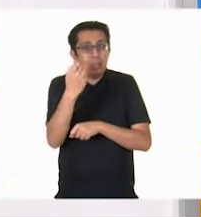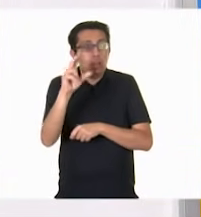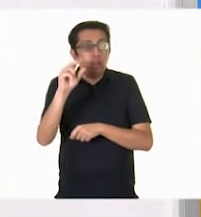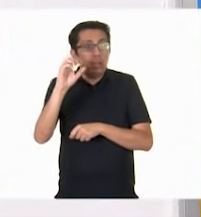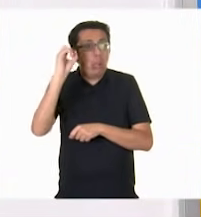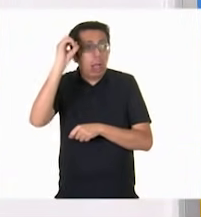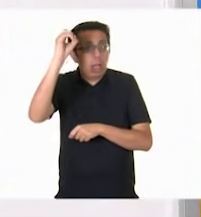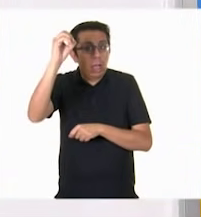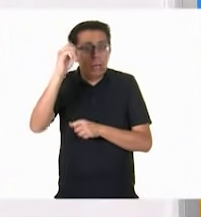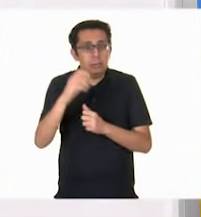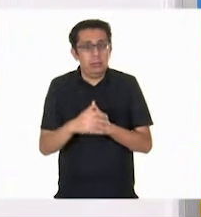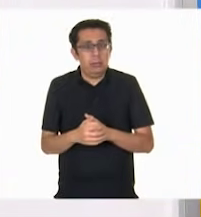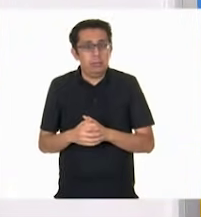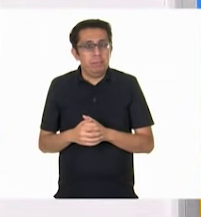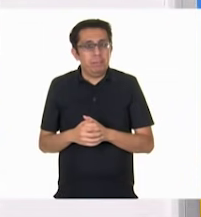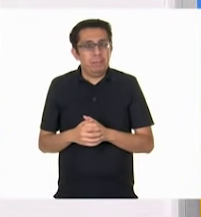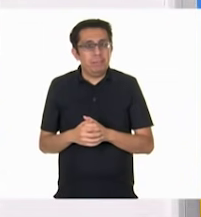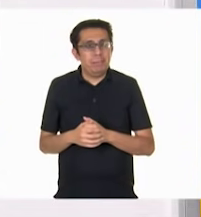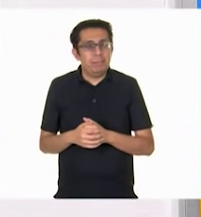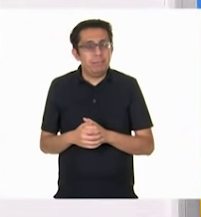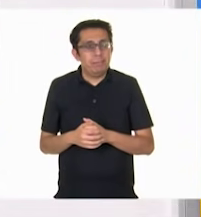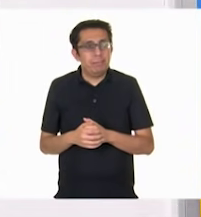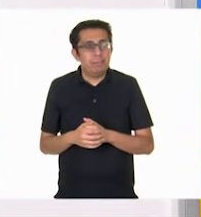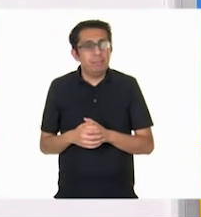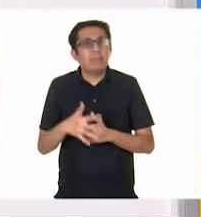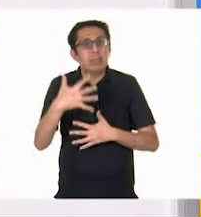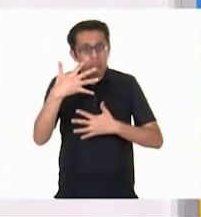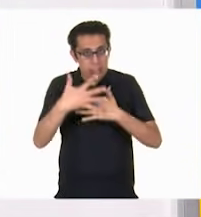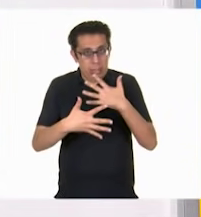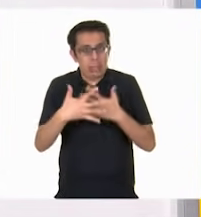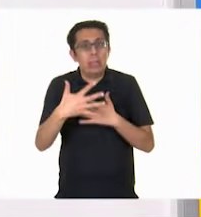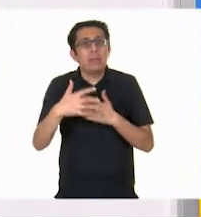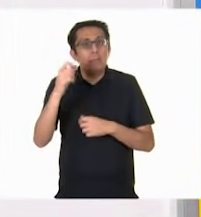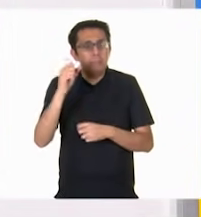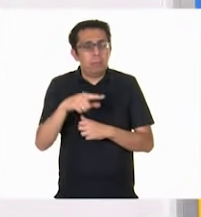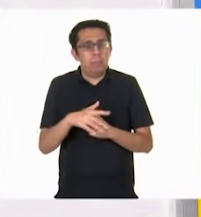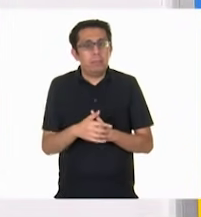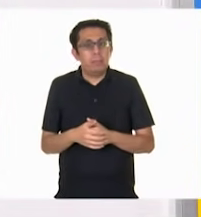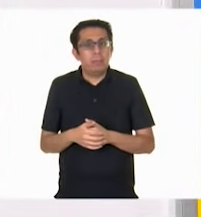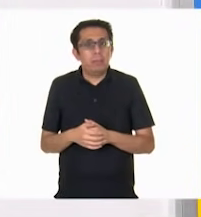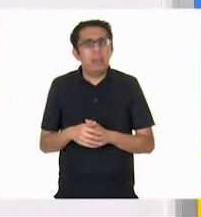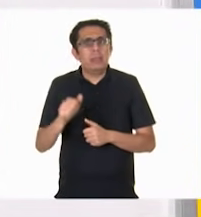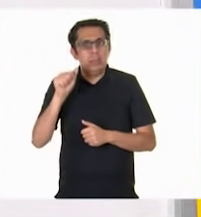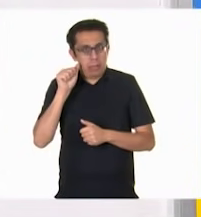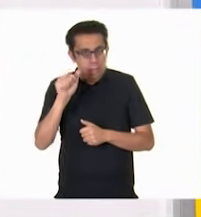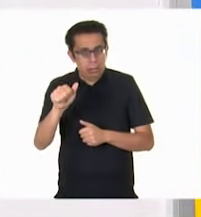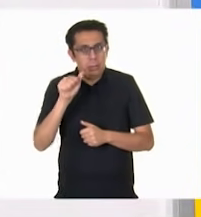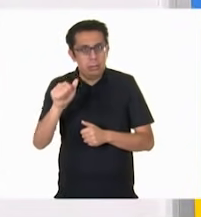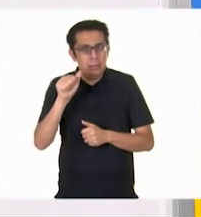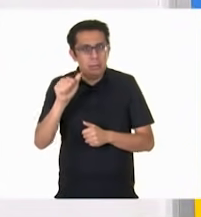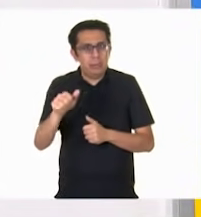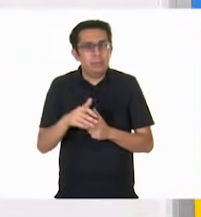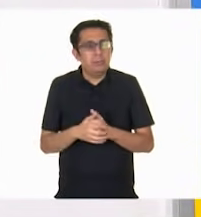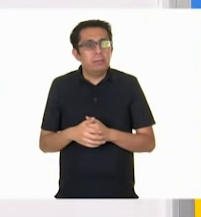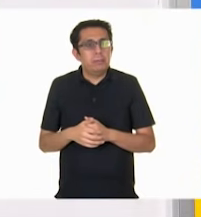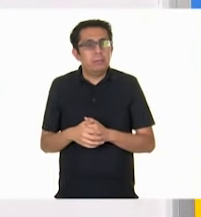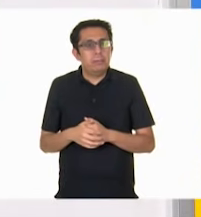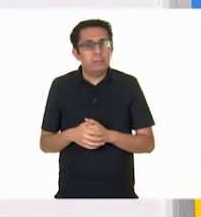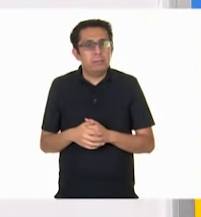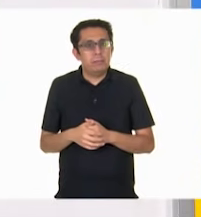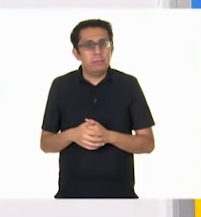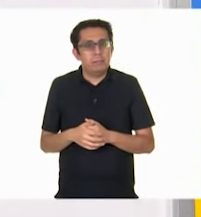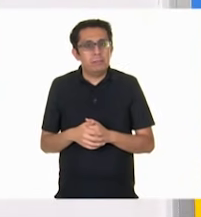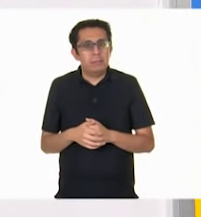grados, el 15, el 16, así es.